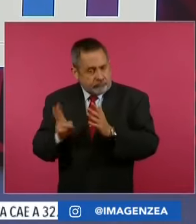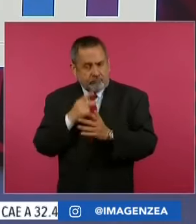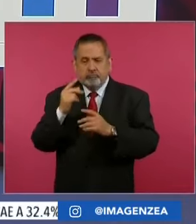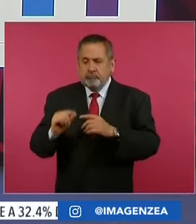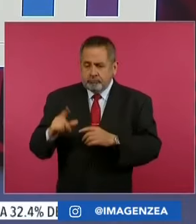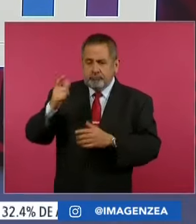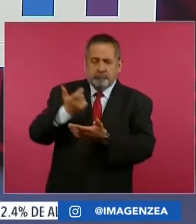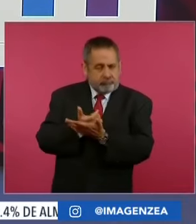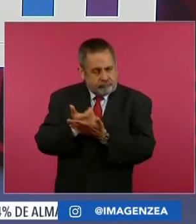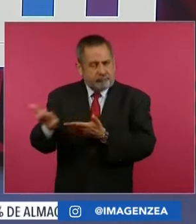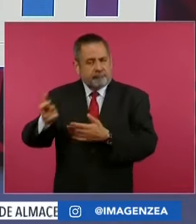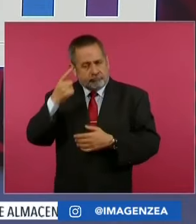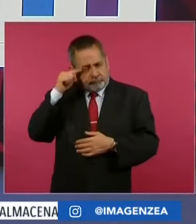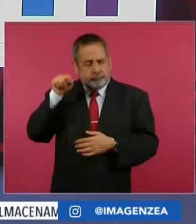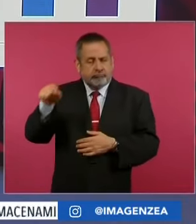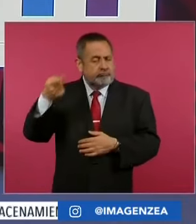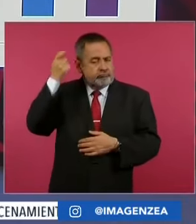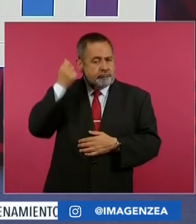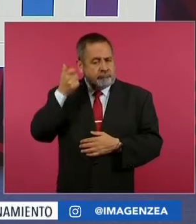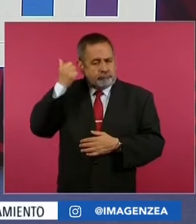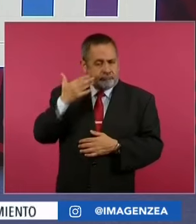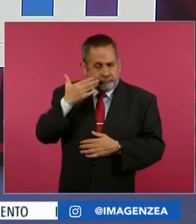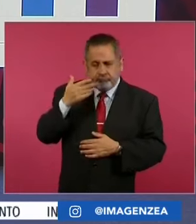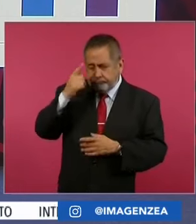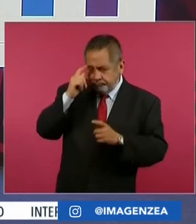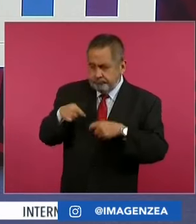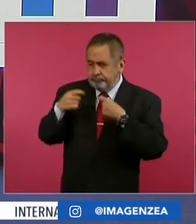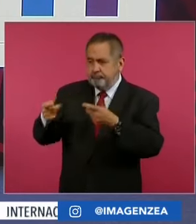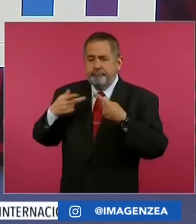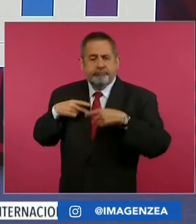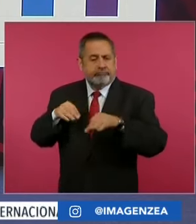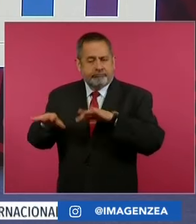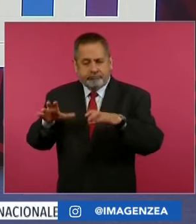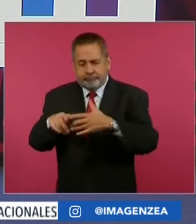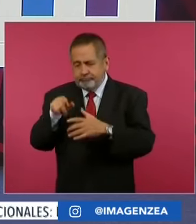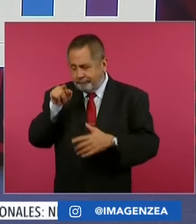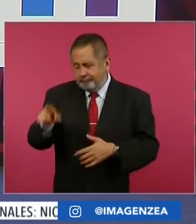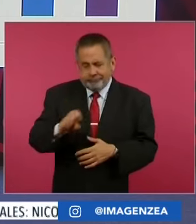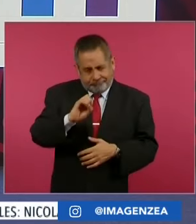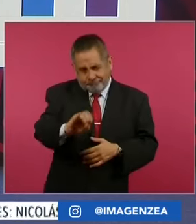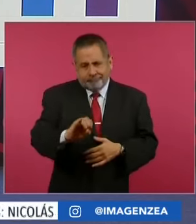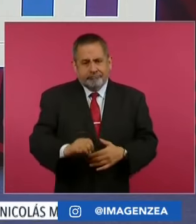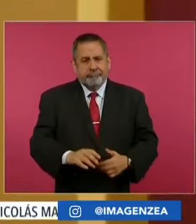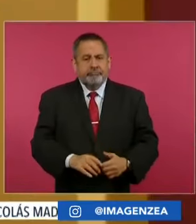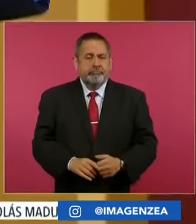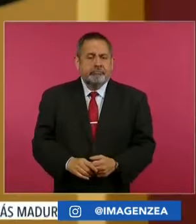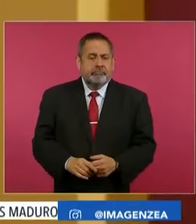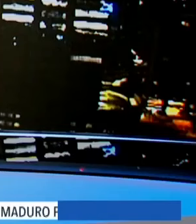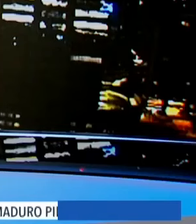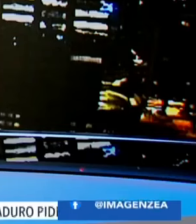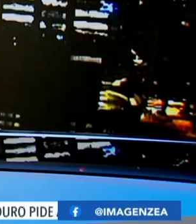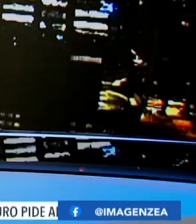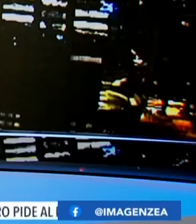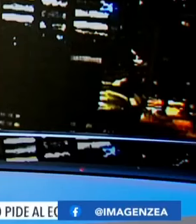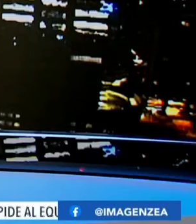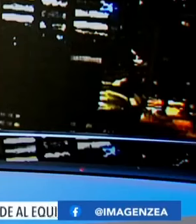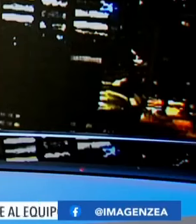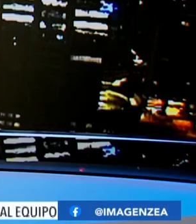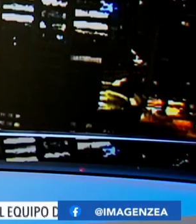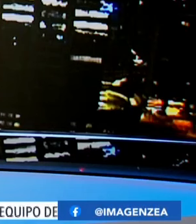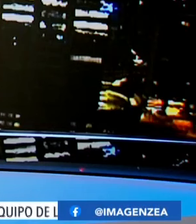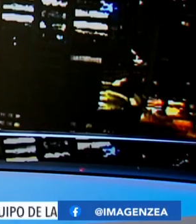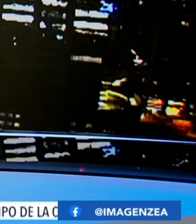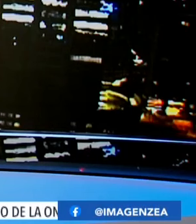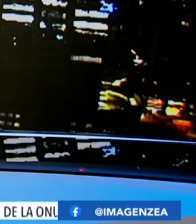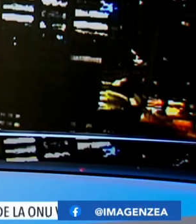sean mejores las pensiones de los trabajadores y que además